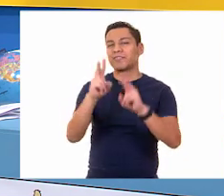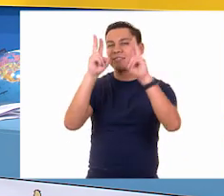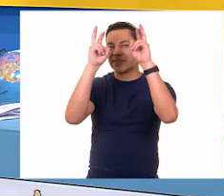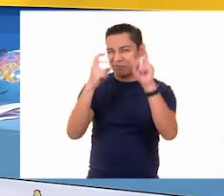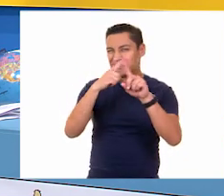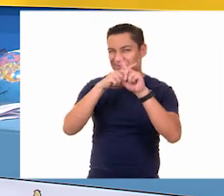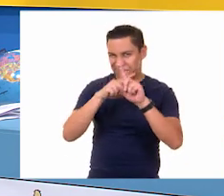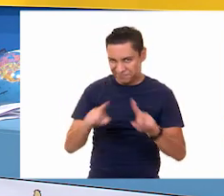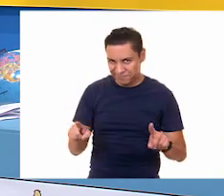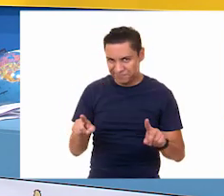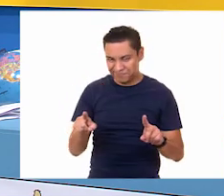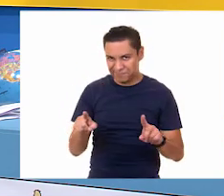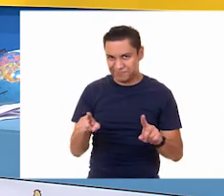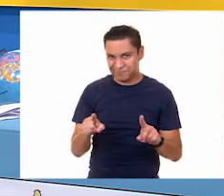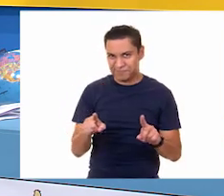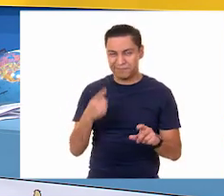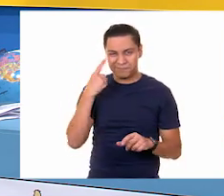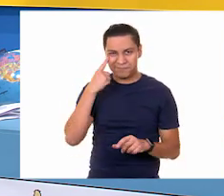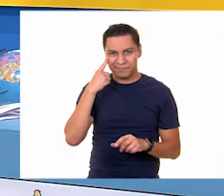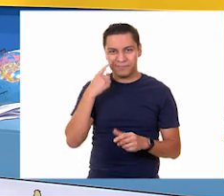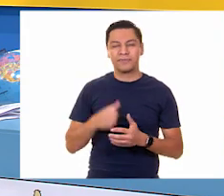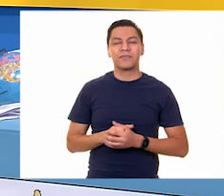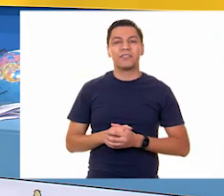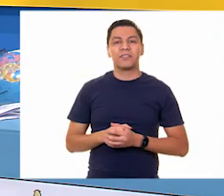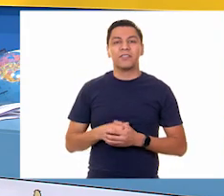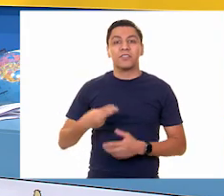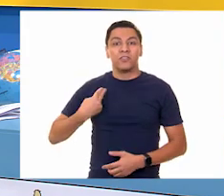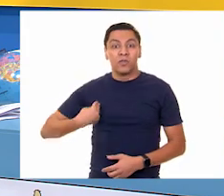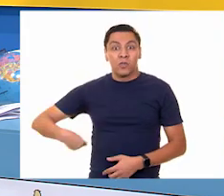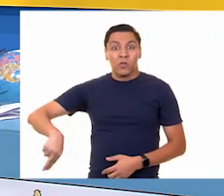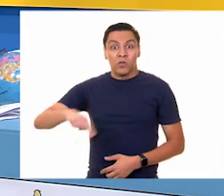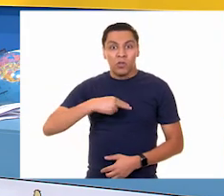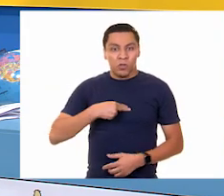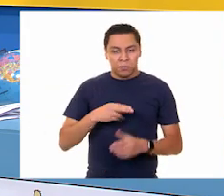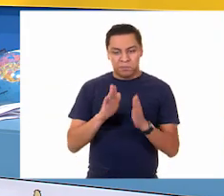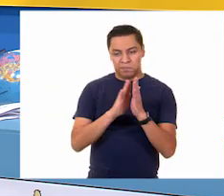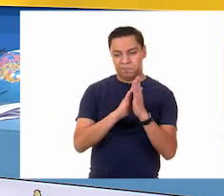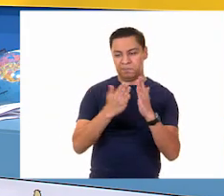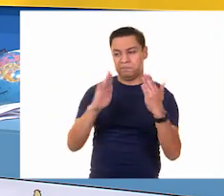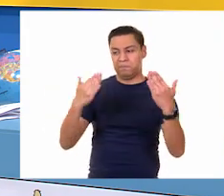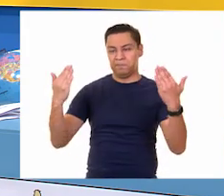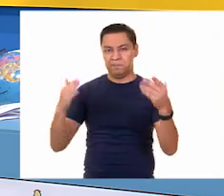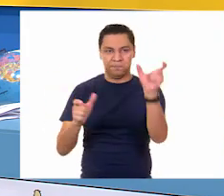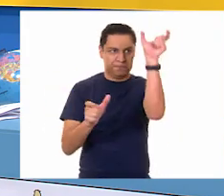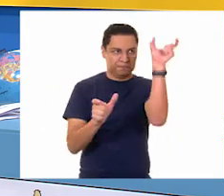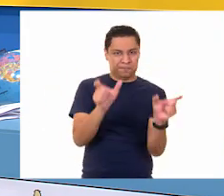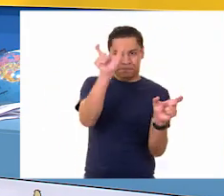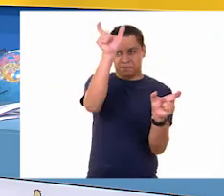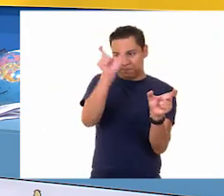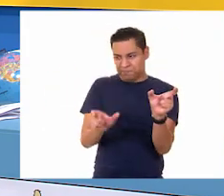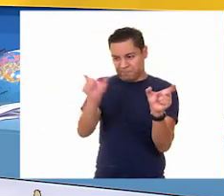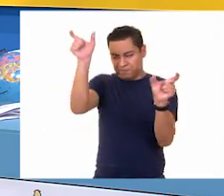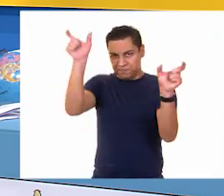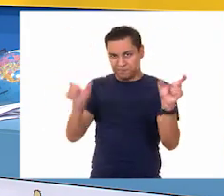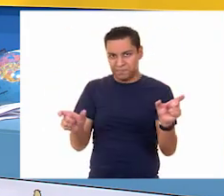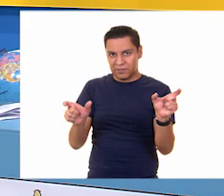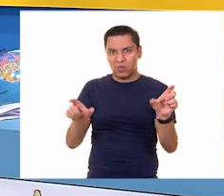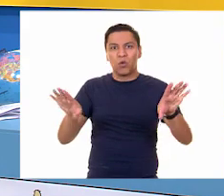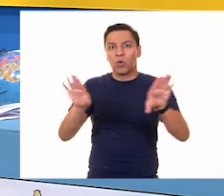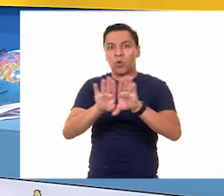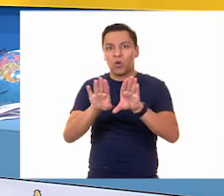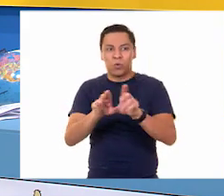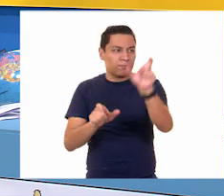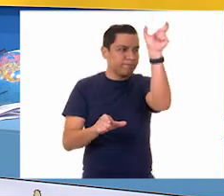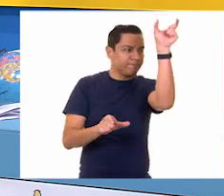un poco más. Se trata de cómo distribuimos las columnas del tríptico en las dos páginas que tiene la hoja en la que vamos